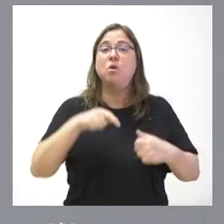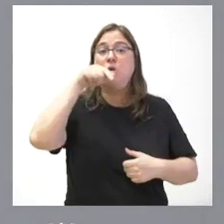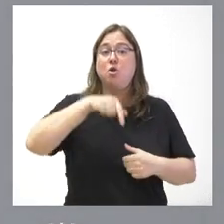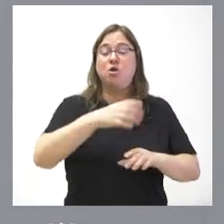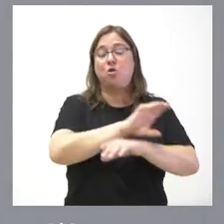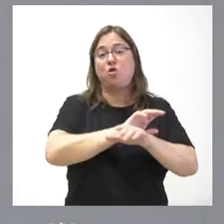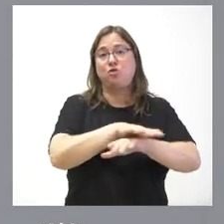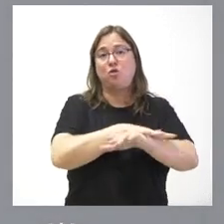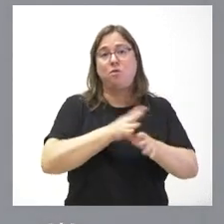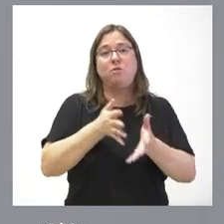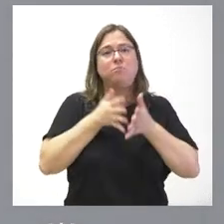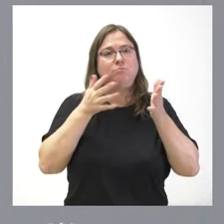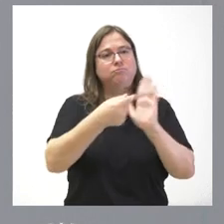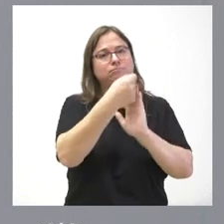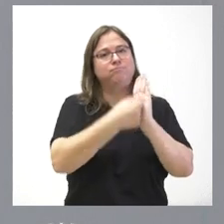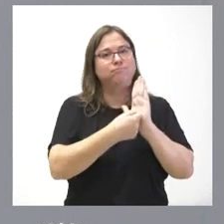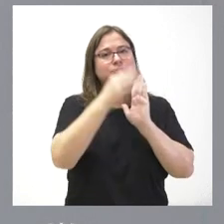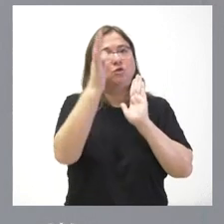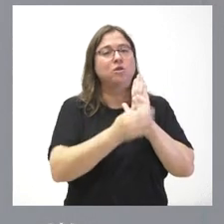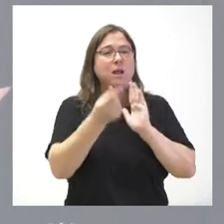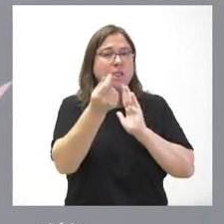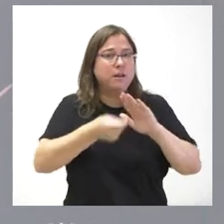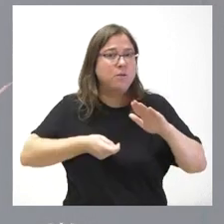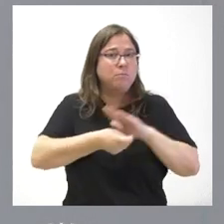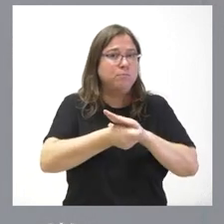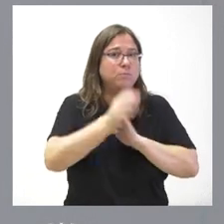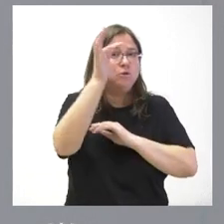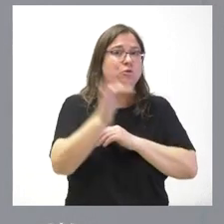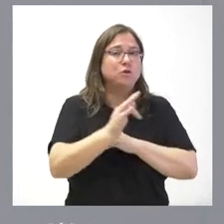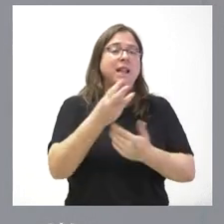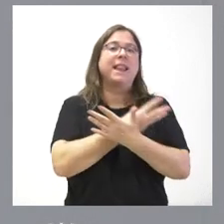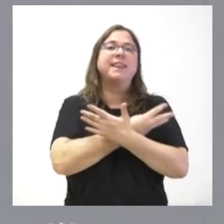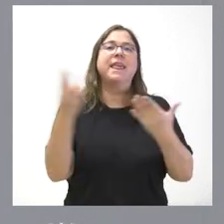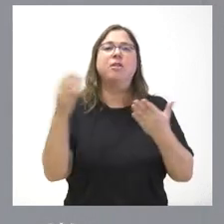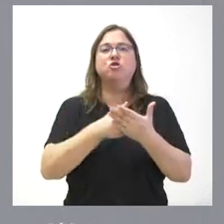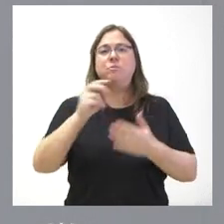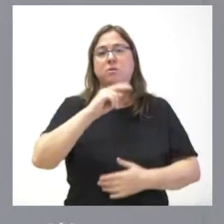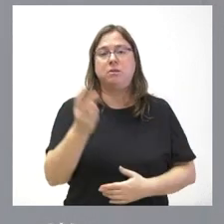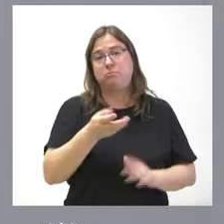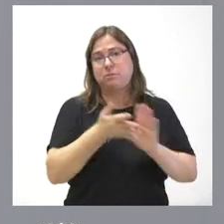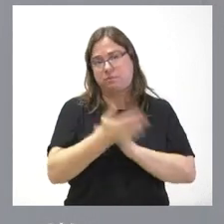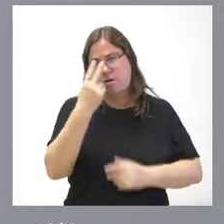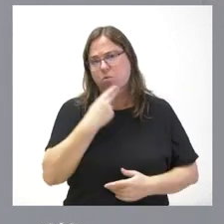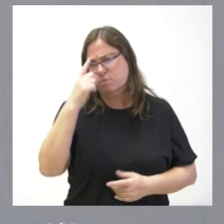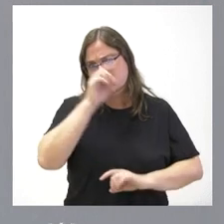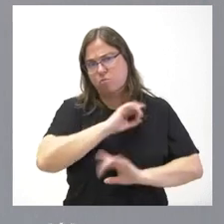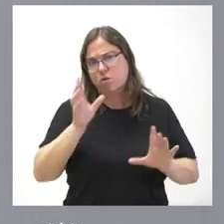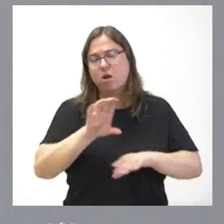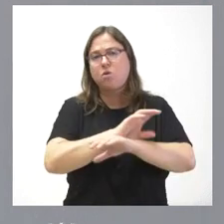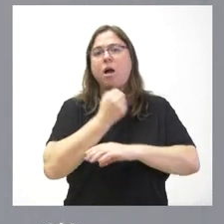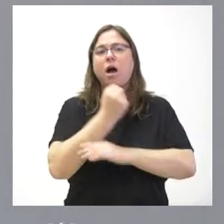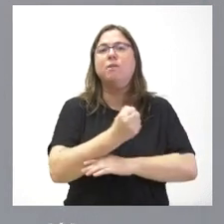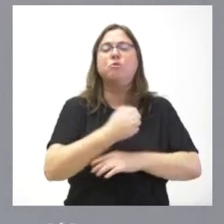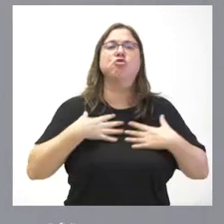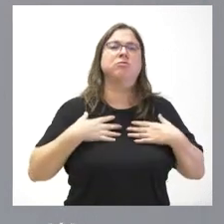a este consejo de gobierno es un conjunto de inversiones y actuaciones por 18 millones de euros lo que refleja el compromiso claramente de la consejería con el ámbito